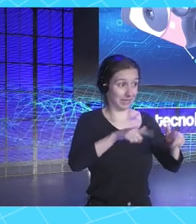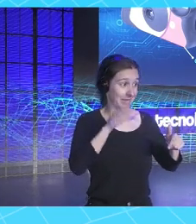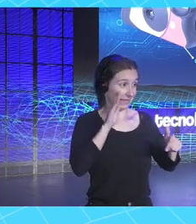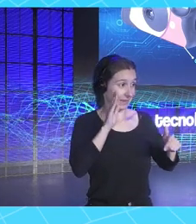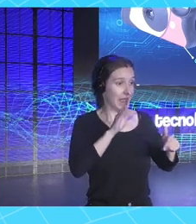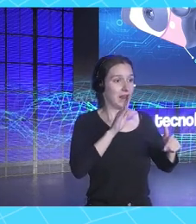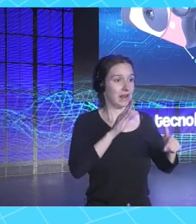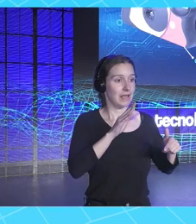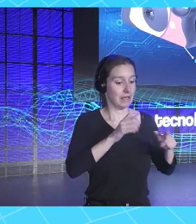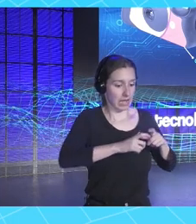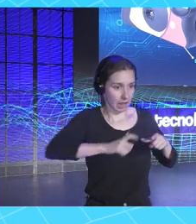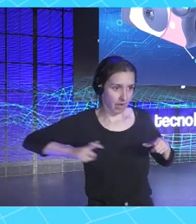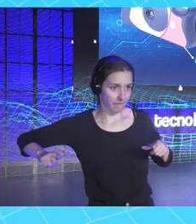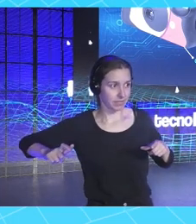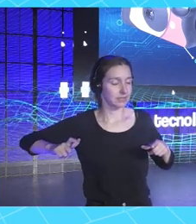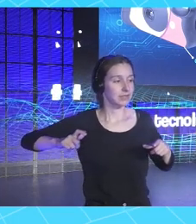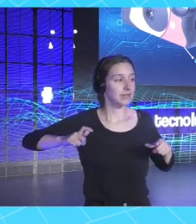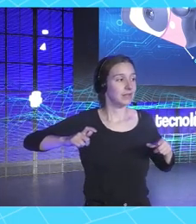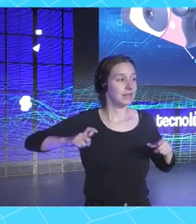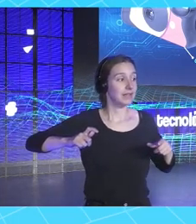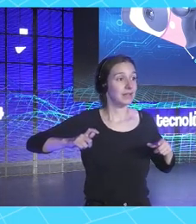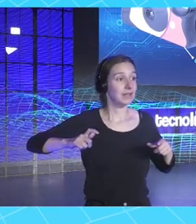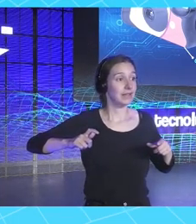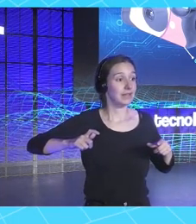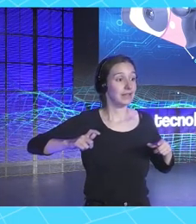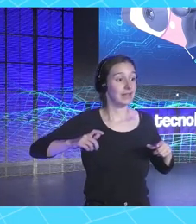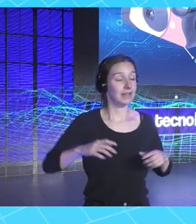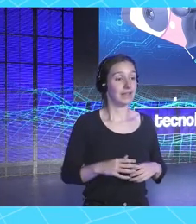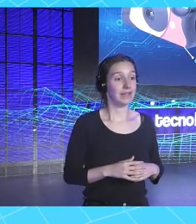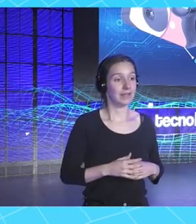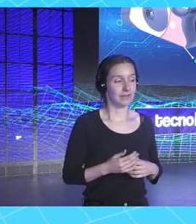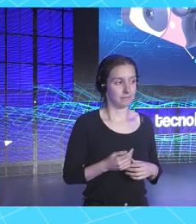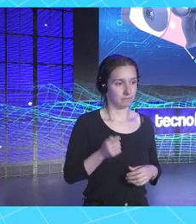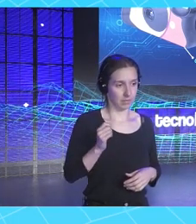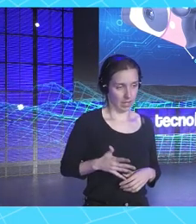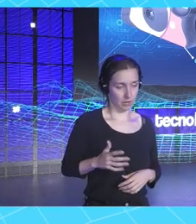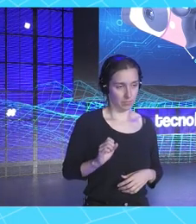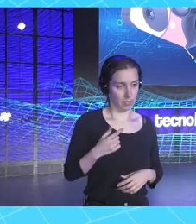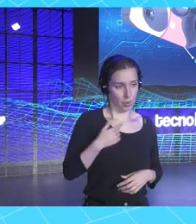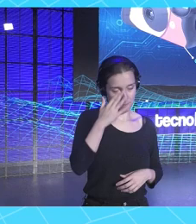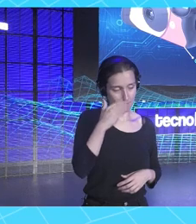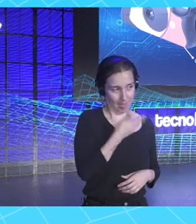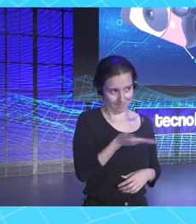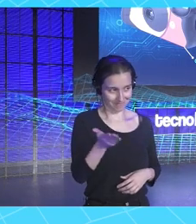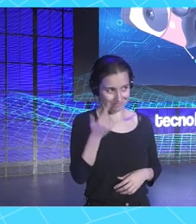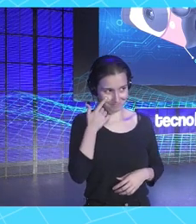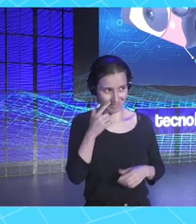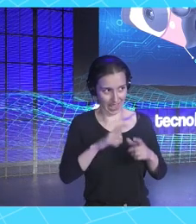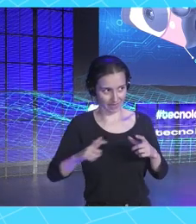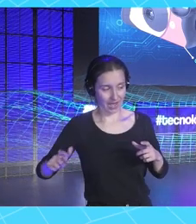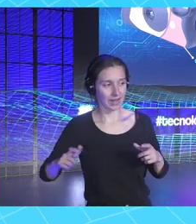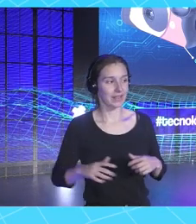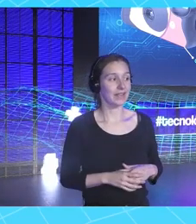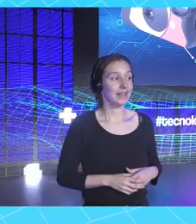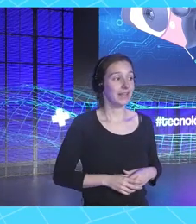y te revelaban las fotos y venías y bueno te costaba Una pasta enviabas a tu padre también entonces llegaba